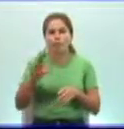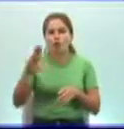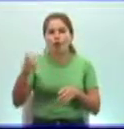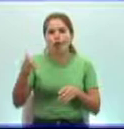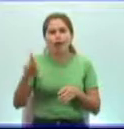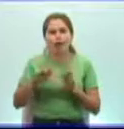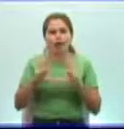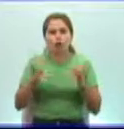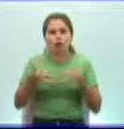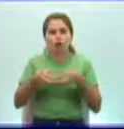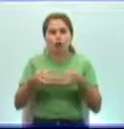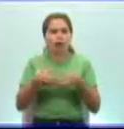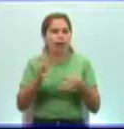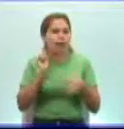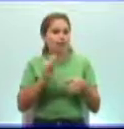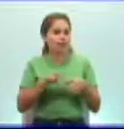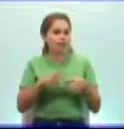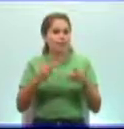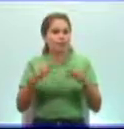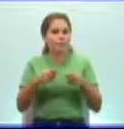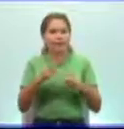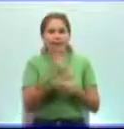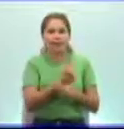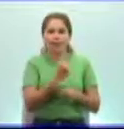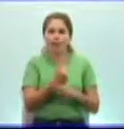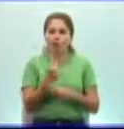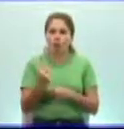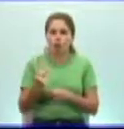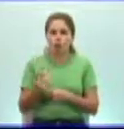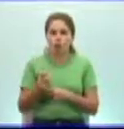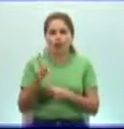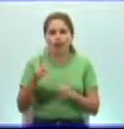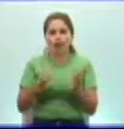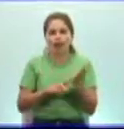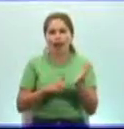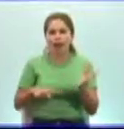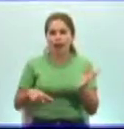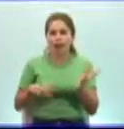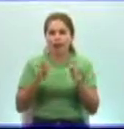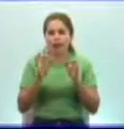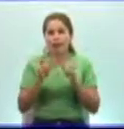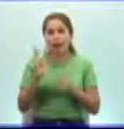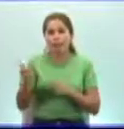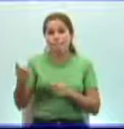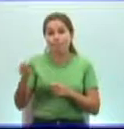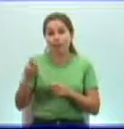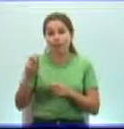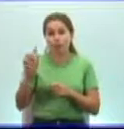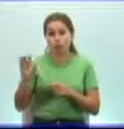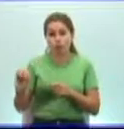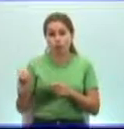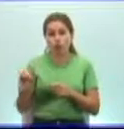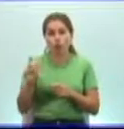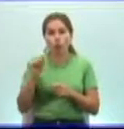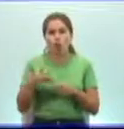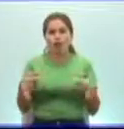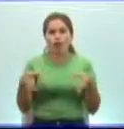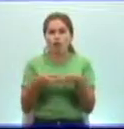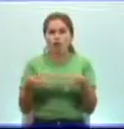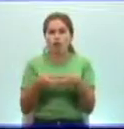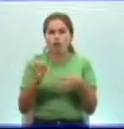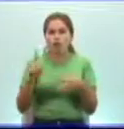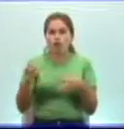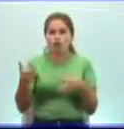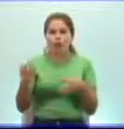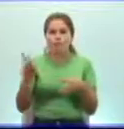total que depende de cada una de las cargas eléctricas de las partículas, Q sub 0, de la concentración de las partículas,